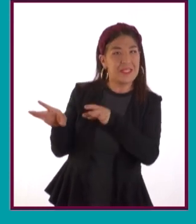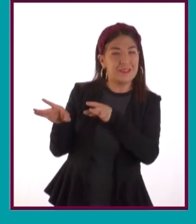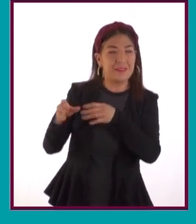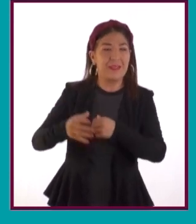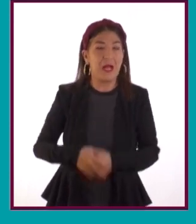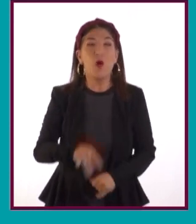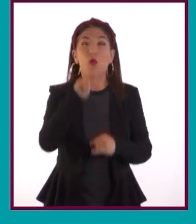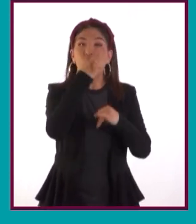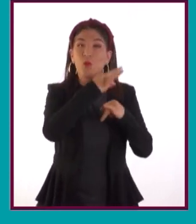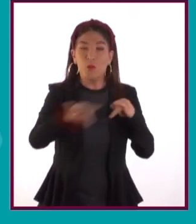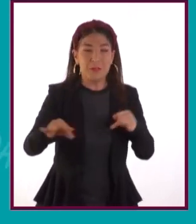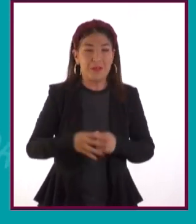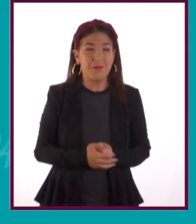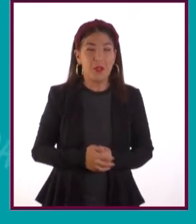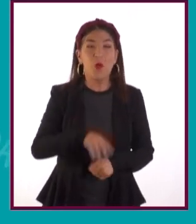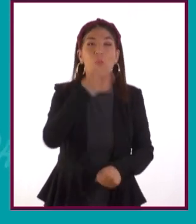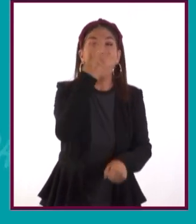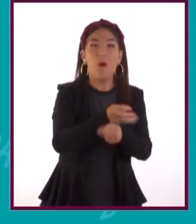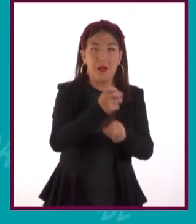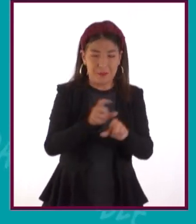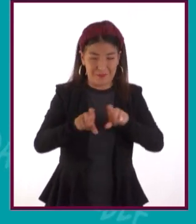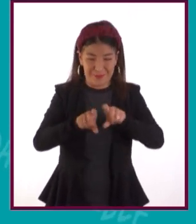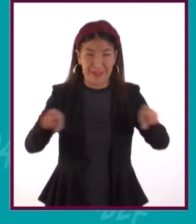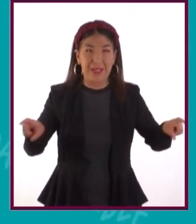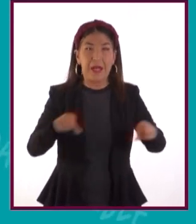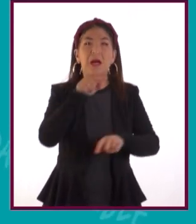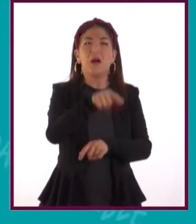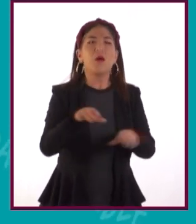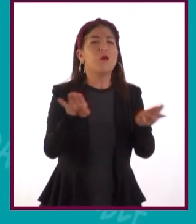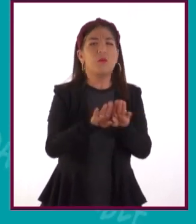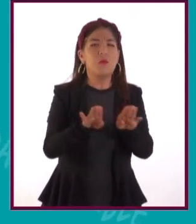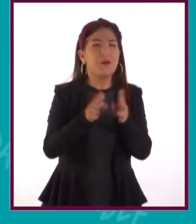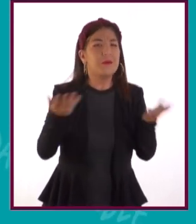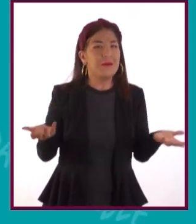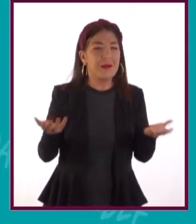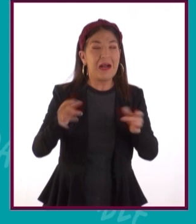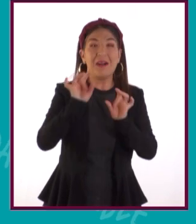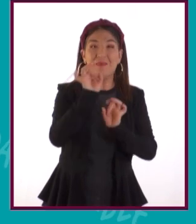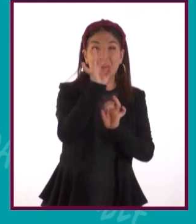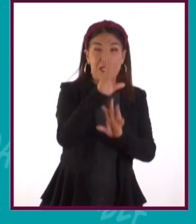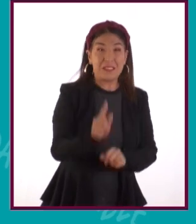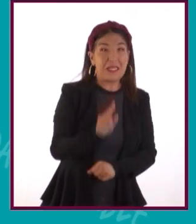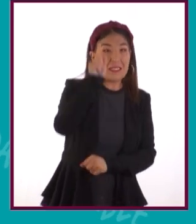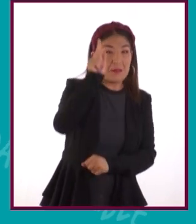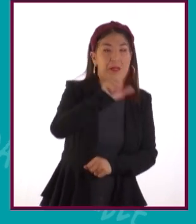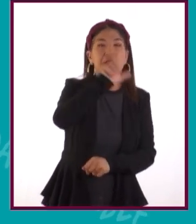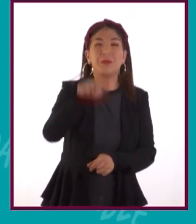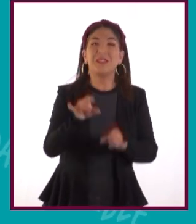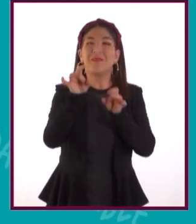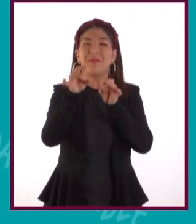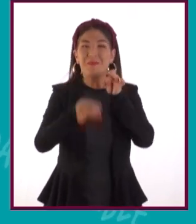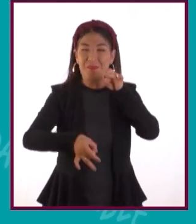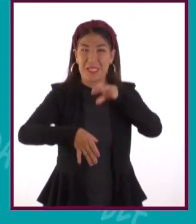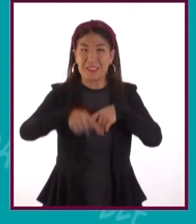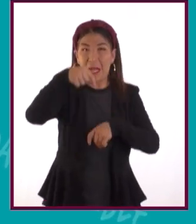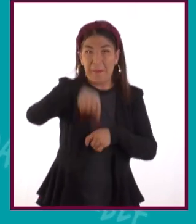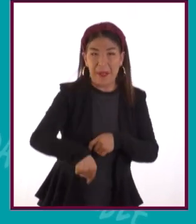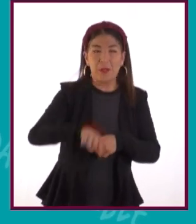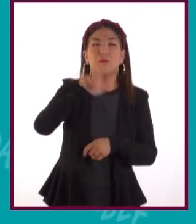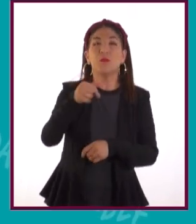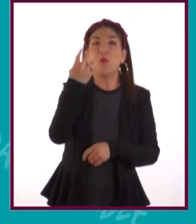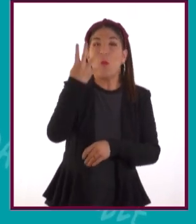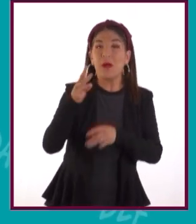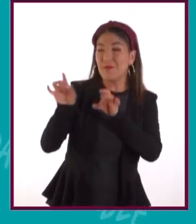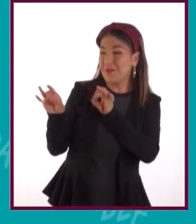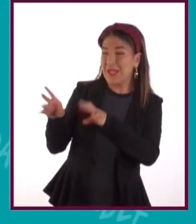la derecha. Finalmente, el último vaso que irá hasta la cuarta tira. Así que la instrucción es una flecha hacia arriba, una flecha hacia